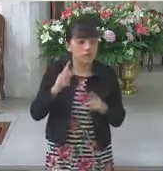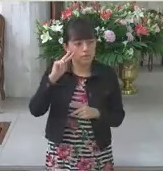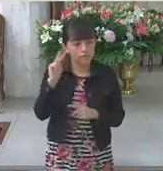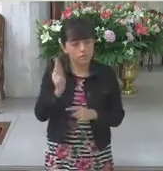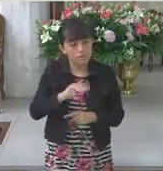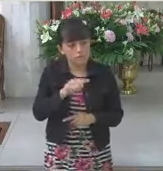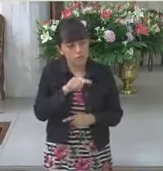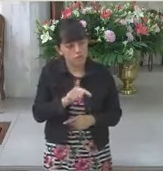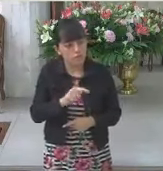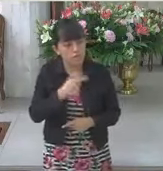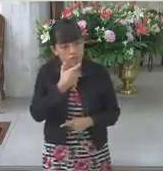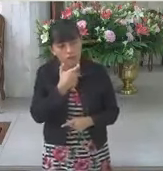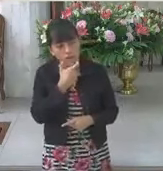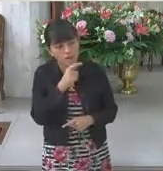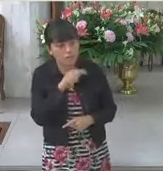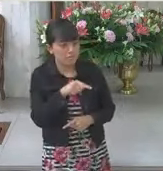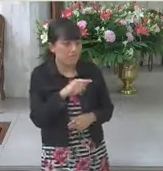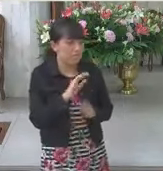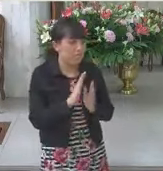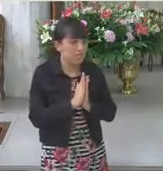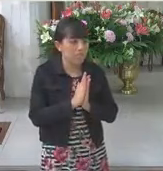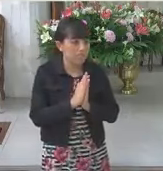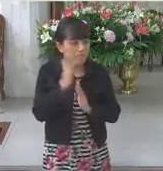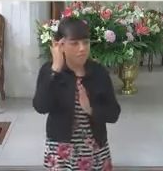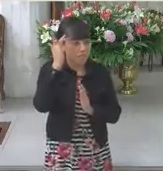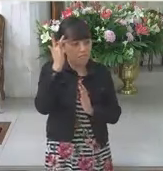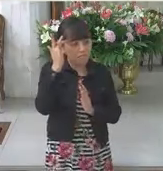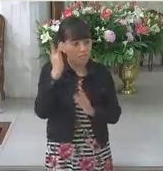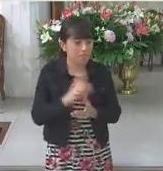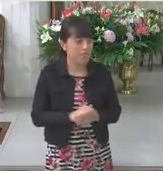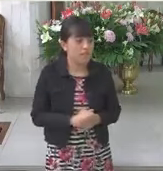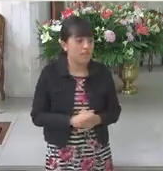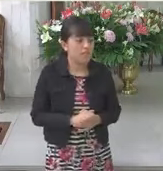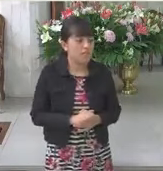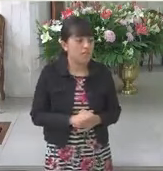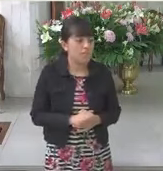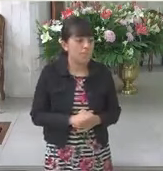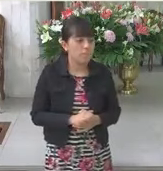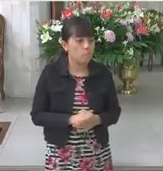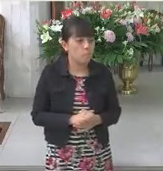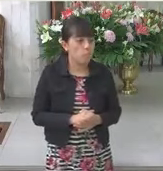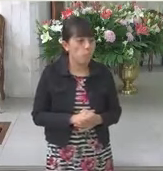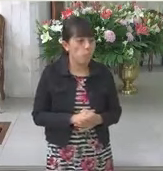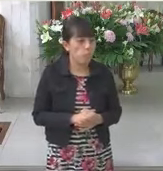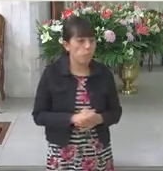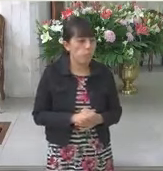que las mejoras las mejores cosas de la vida un cristiano no lo puede